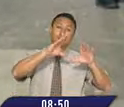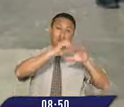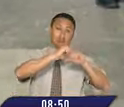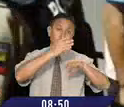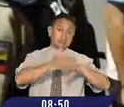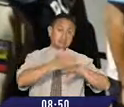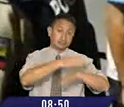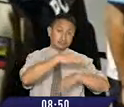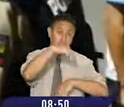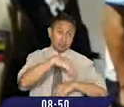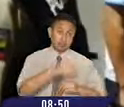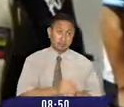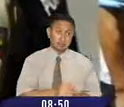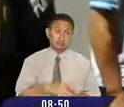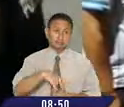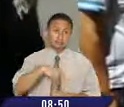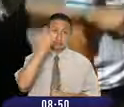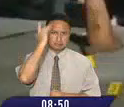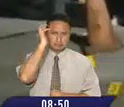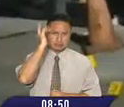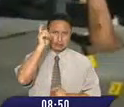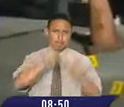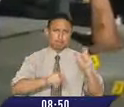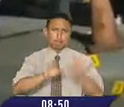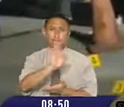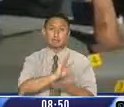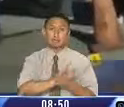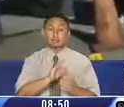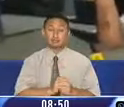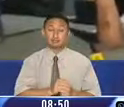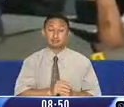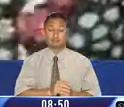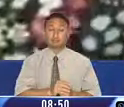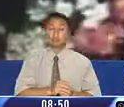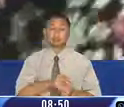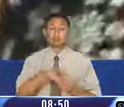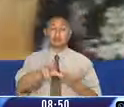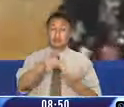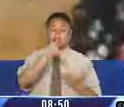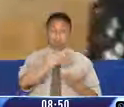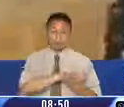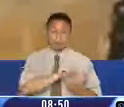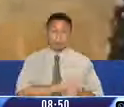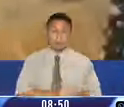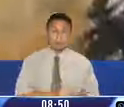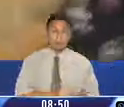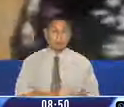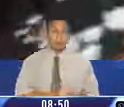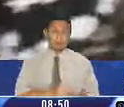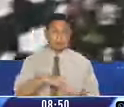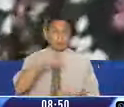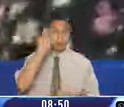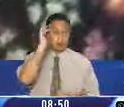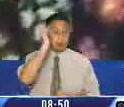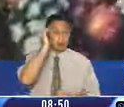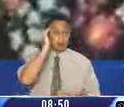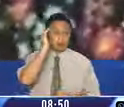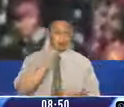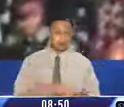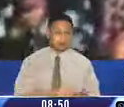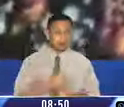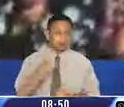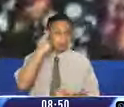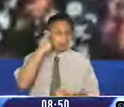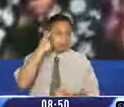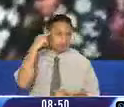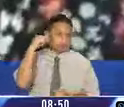martes intranquilizaron a los moradores del barrio Aeropuerto en Tena. Y fue preocupante porque pensamos que eran juegos